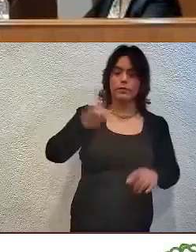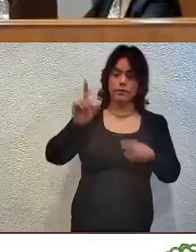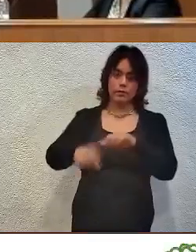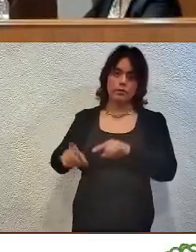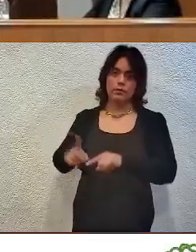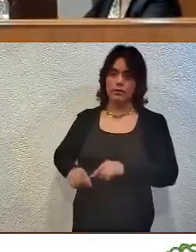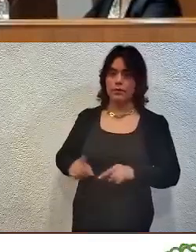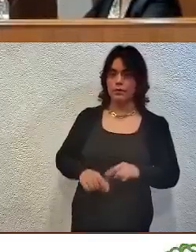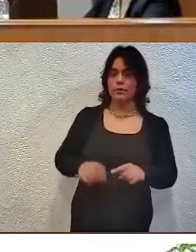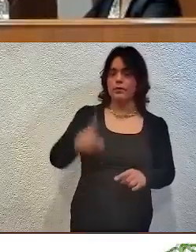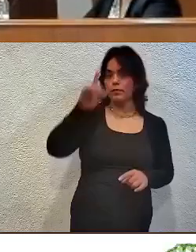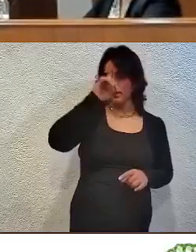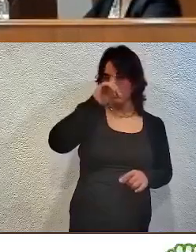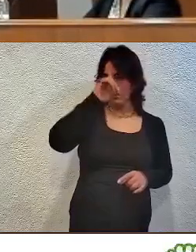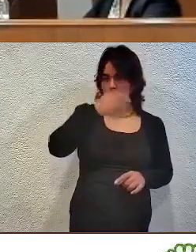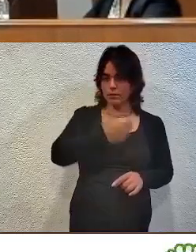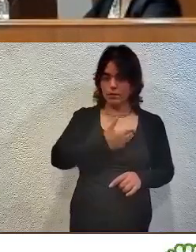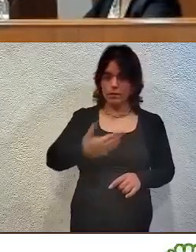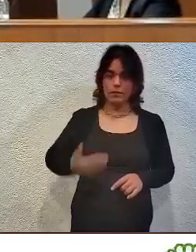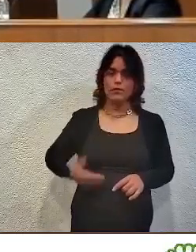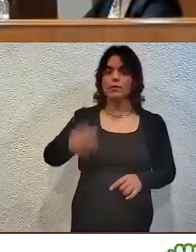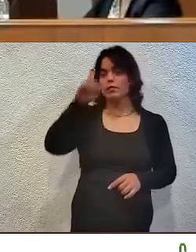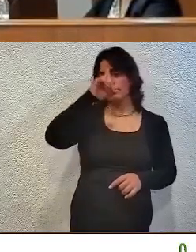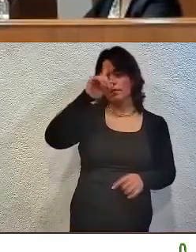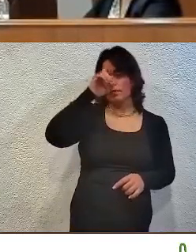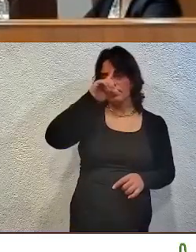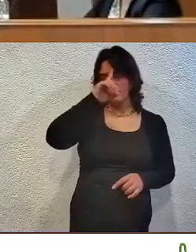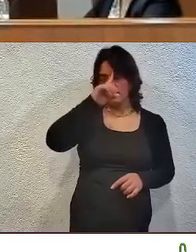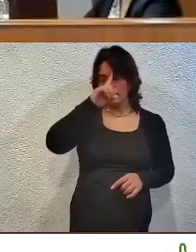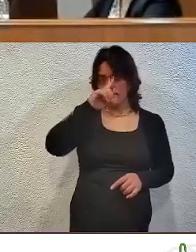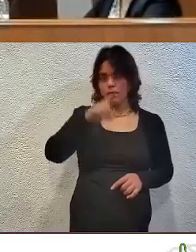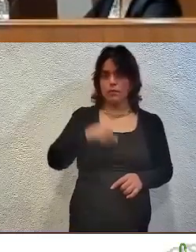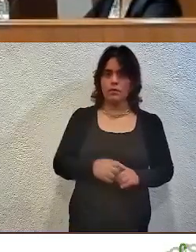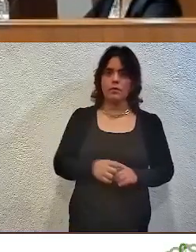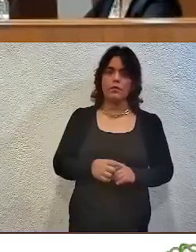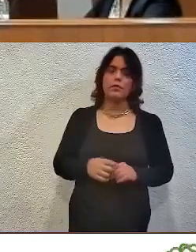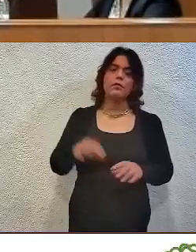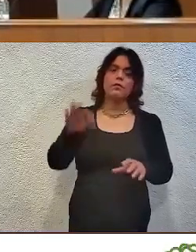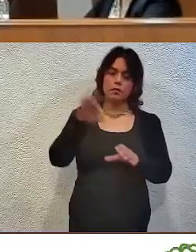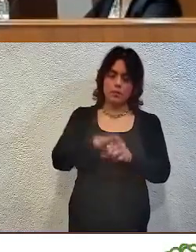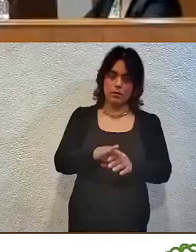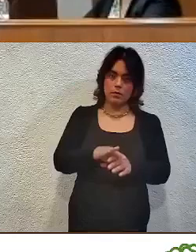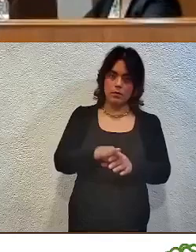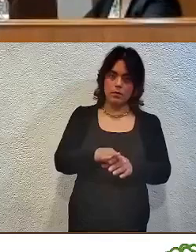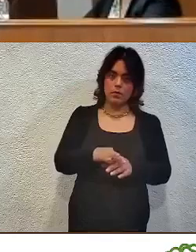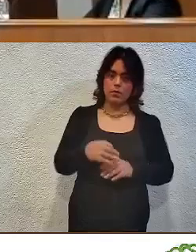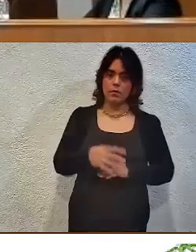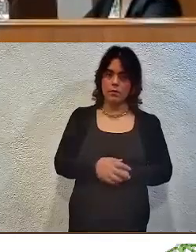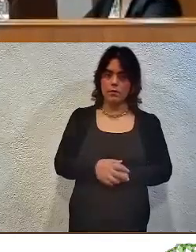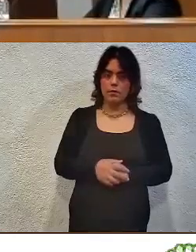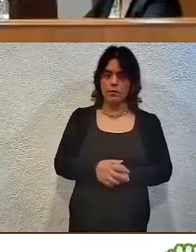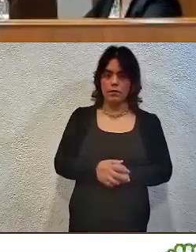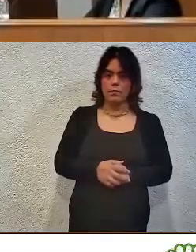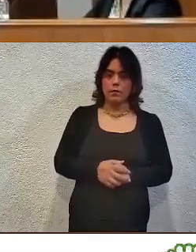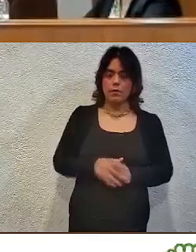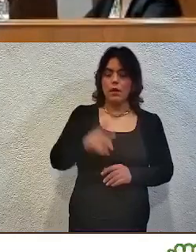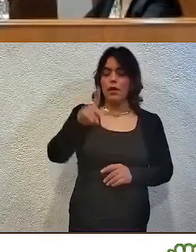consejera presidenta y consejeras electorales del Distrito Electoral 27, con sede en Tlapa